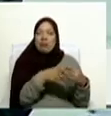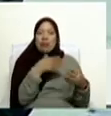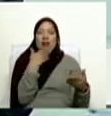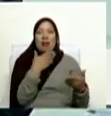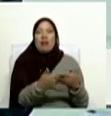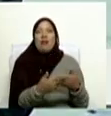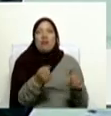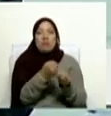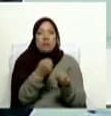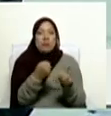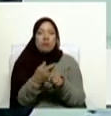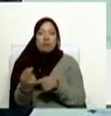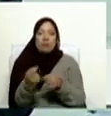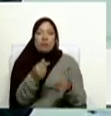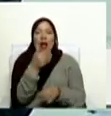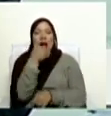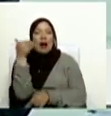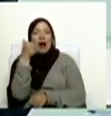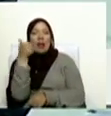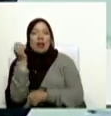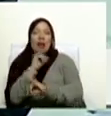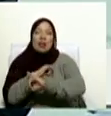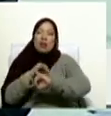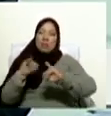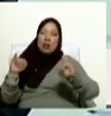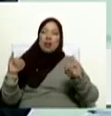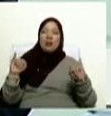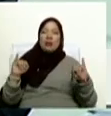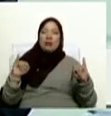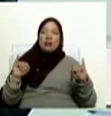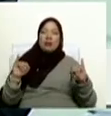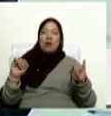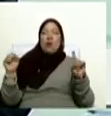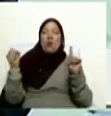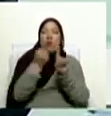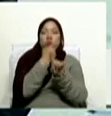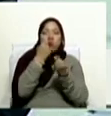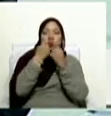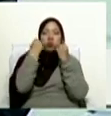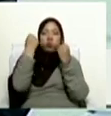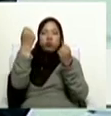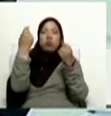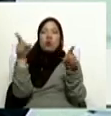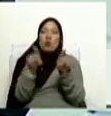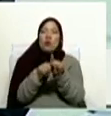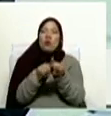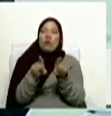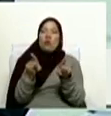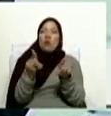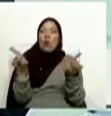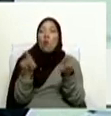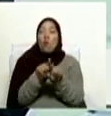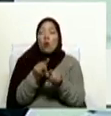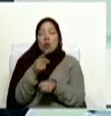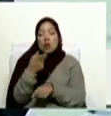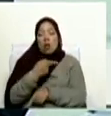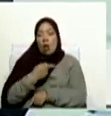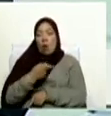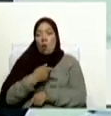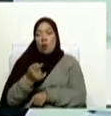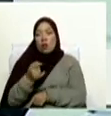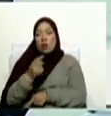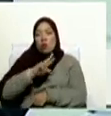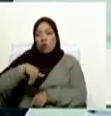graciosamente su carta de Independencia sin haber luchado por ella como nosotros luchamos por